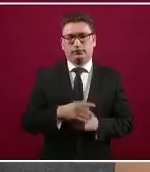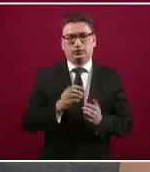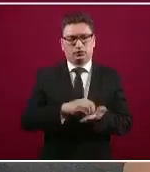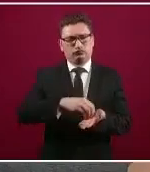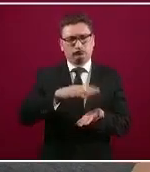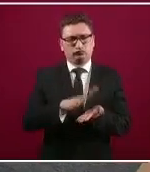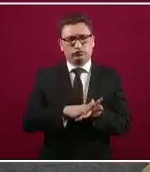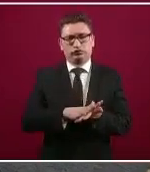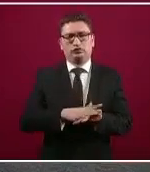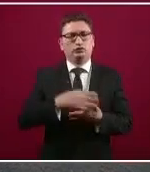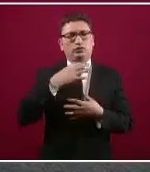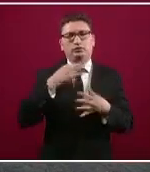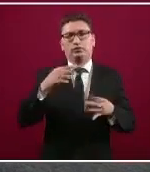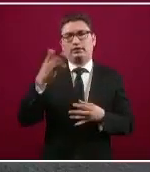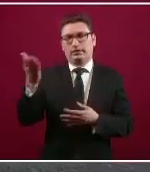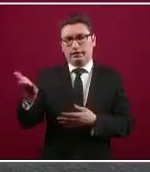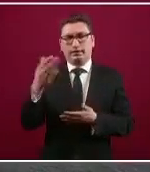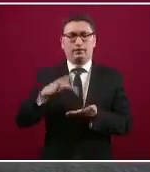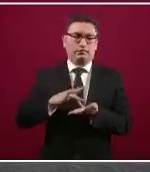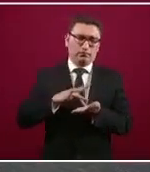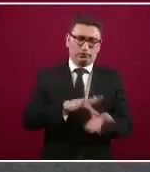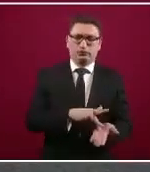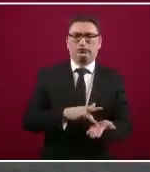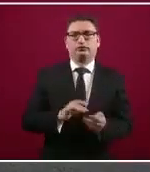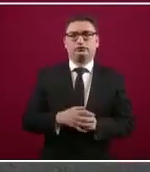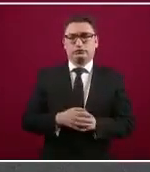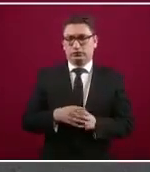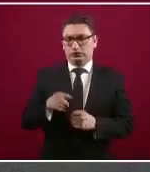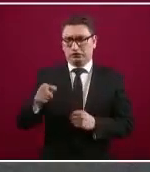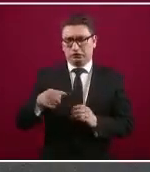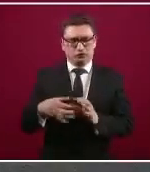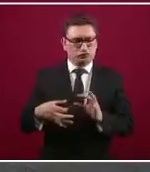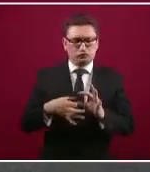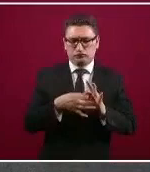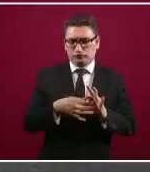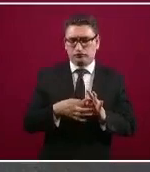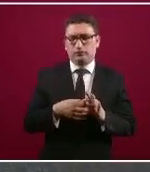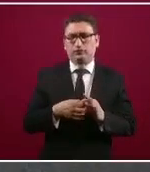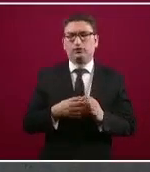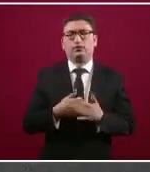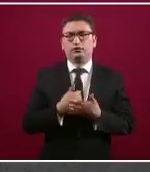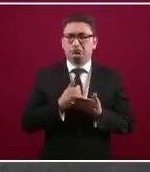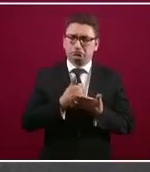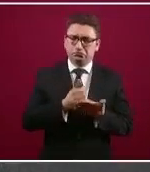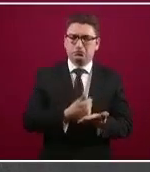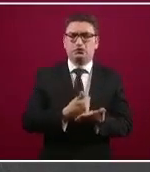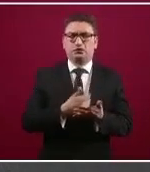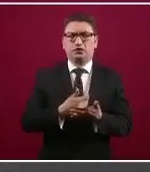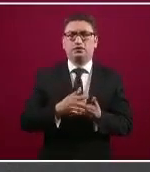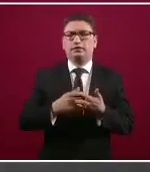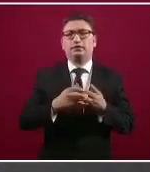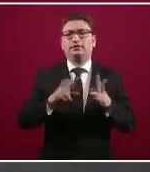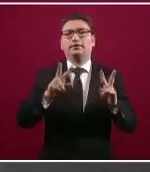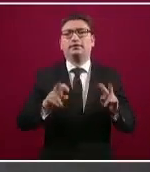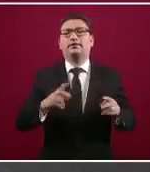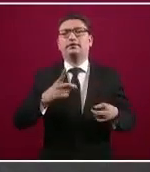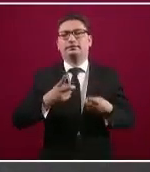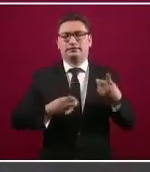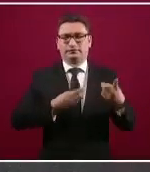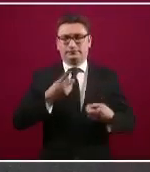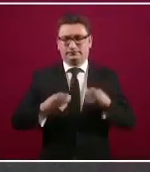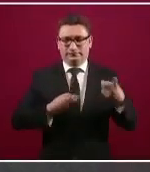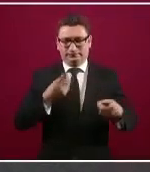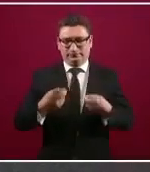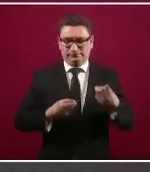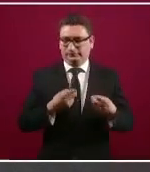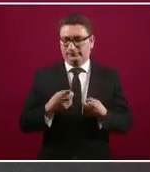constancia de su apoyo y de su solidaridad con el deporte, porque